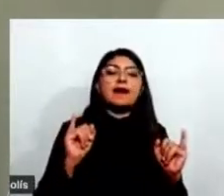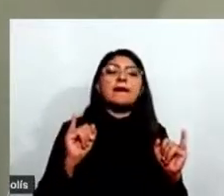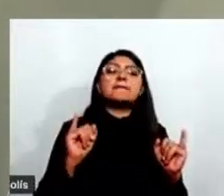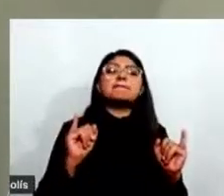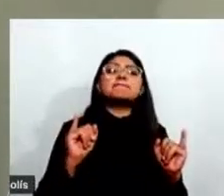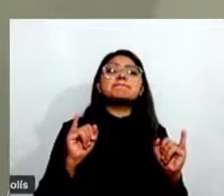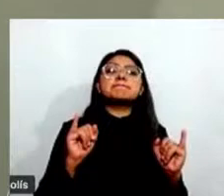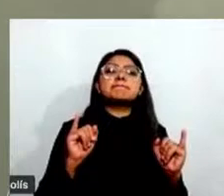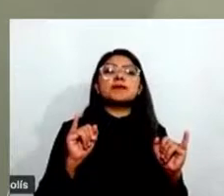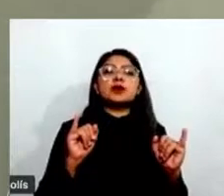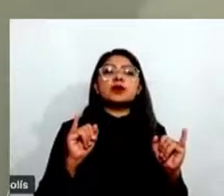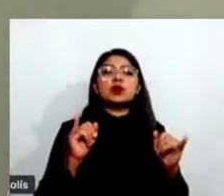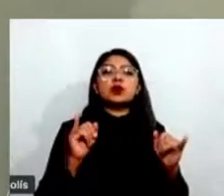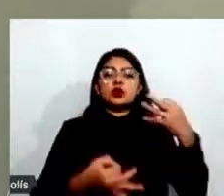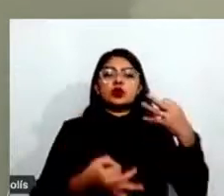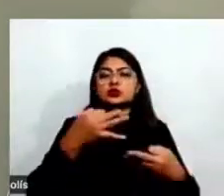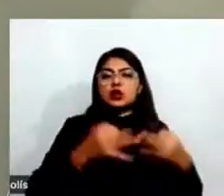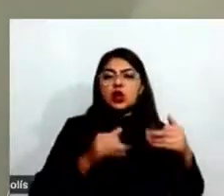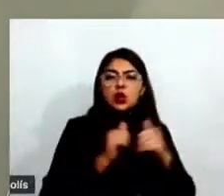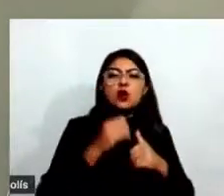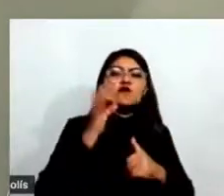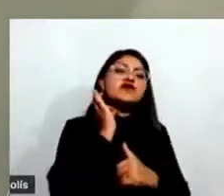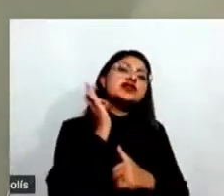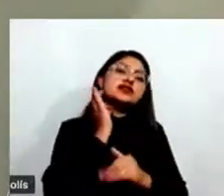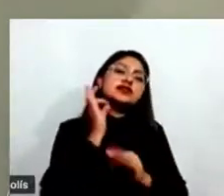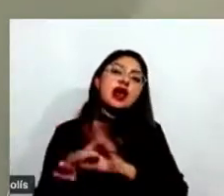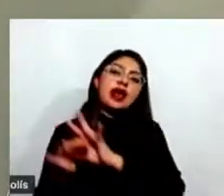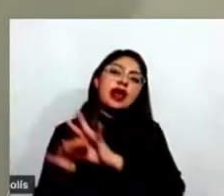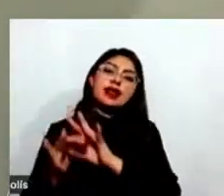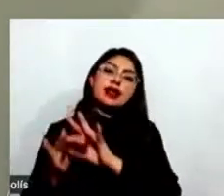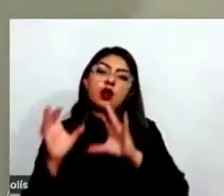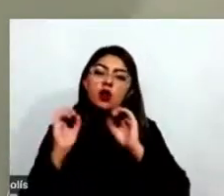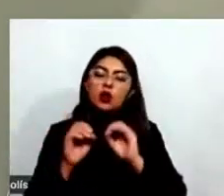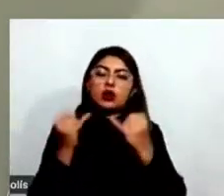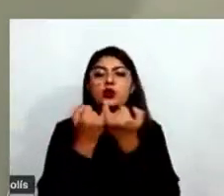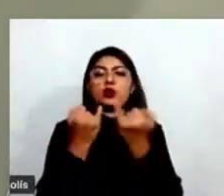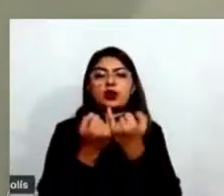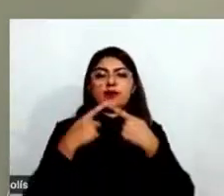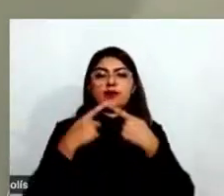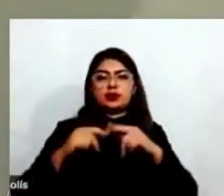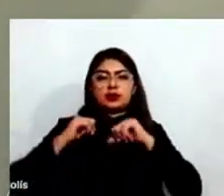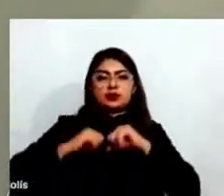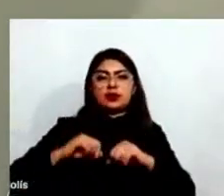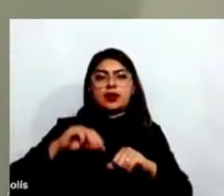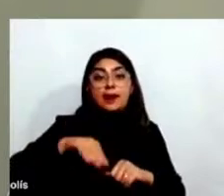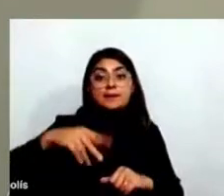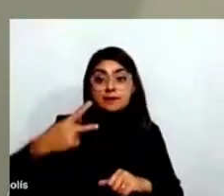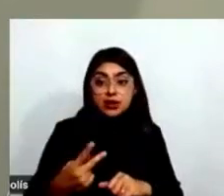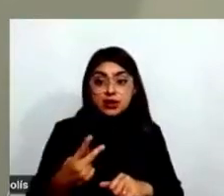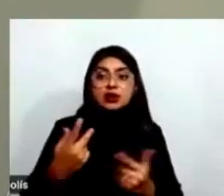digamos a las personas que son funcionarios de estos órganos del Ministerio Público o de la Fiscalía.